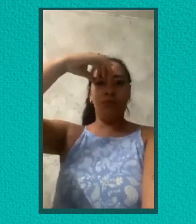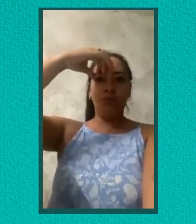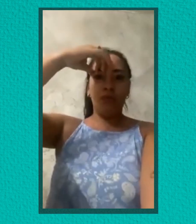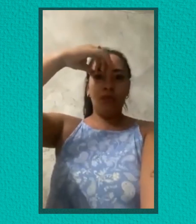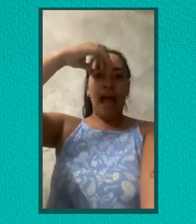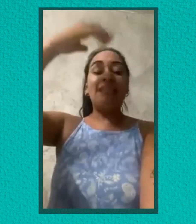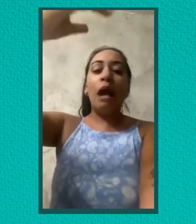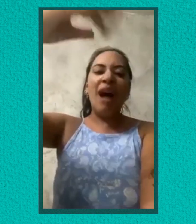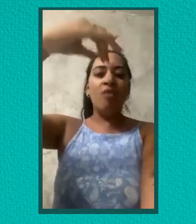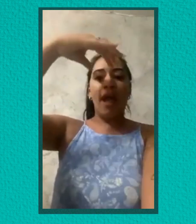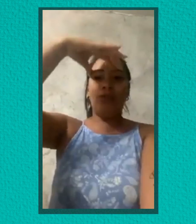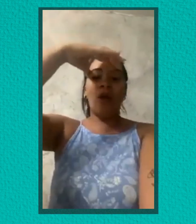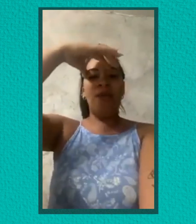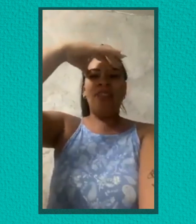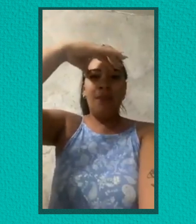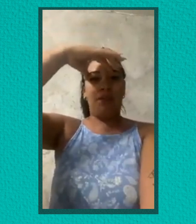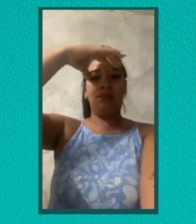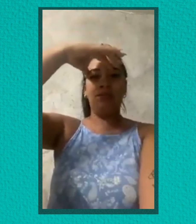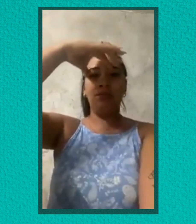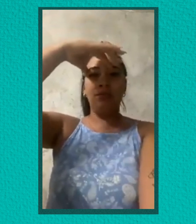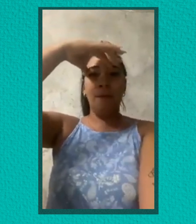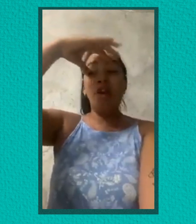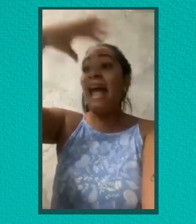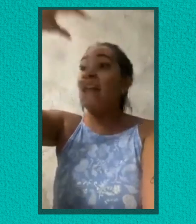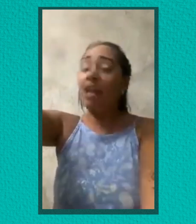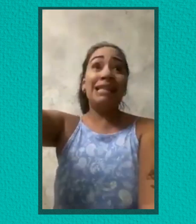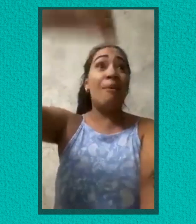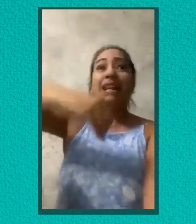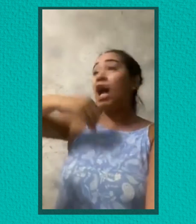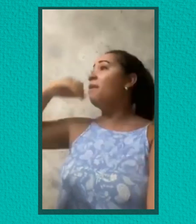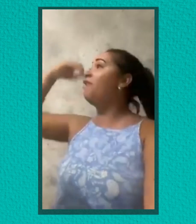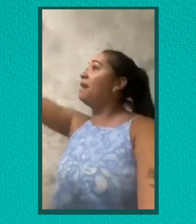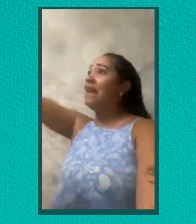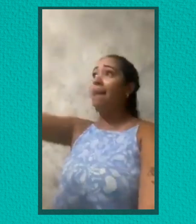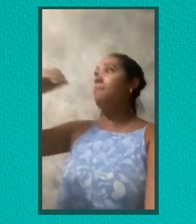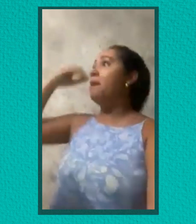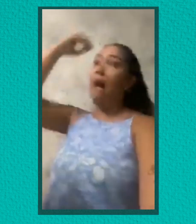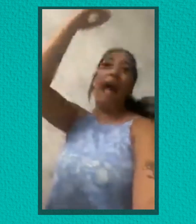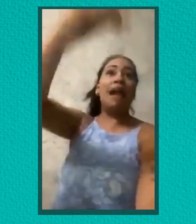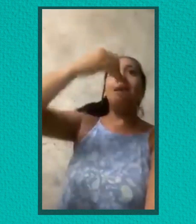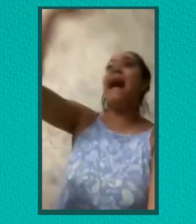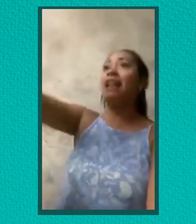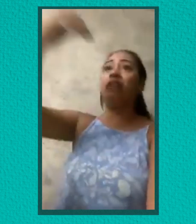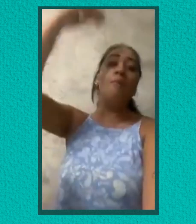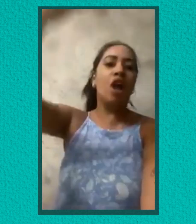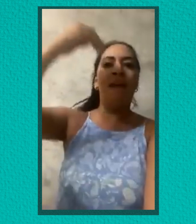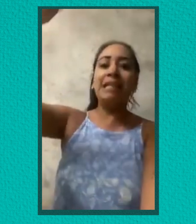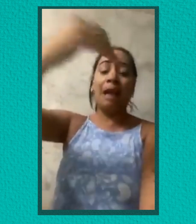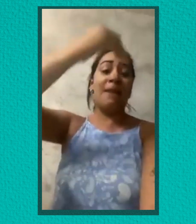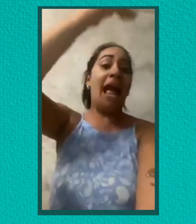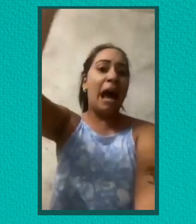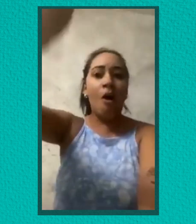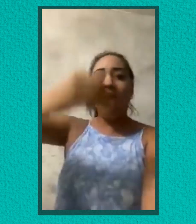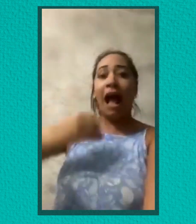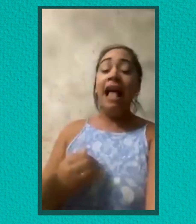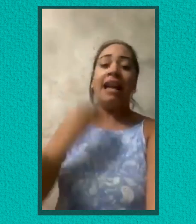cuándo? ¿Hasta cuándo es esto? A ver, dime. Porque ya estoy cansada, porque tengo mi familia, mi padre, mi madre, todo el mundo que me dice